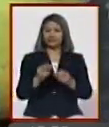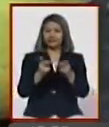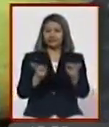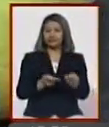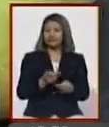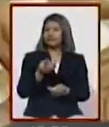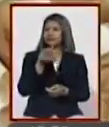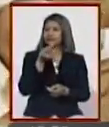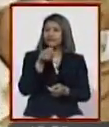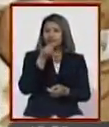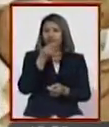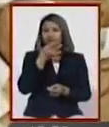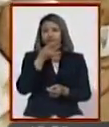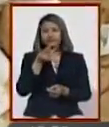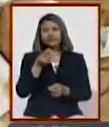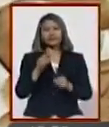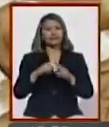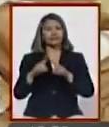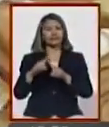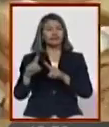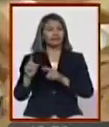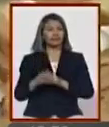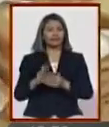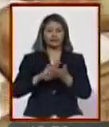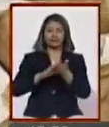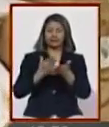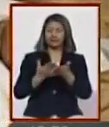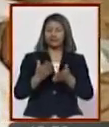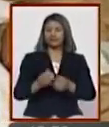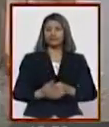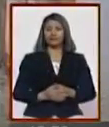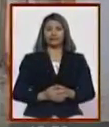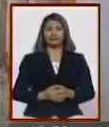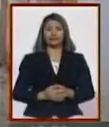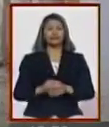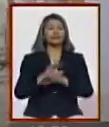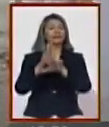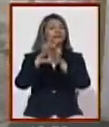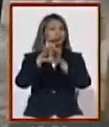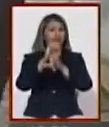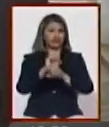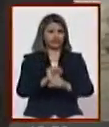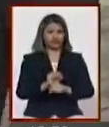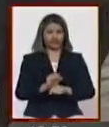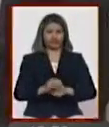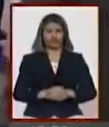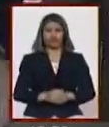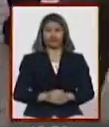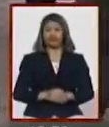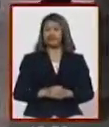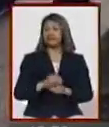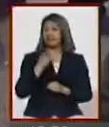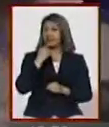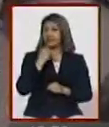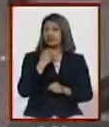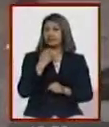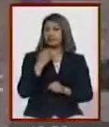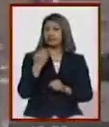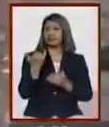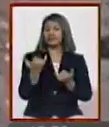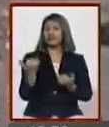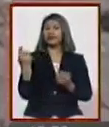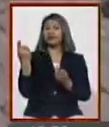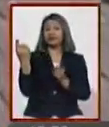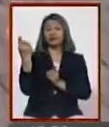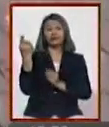le gusta, si le ha gustado alguna comida se lo prepara. Es una costumbre que según la tradición dice que ellos llegan hoy